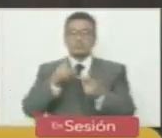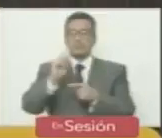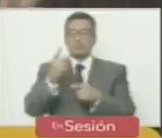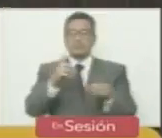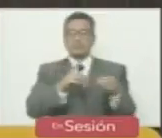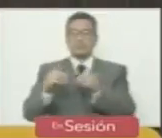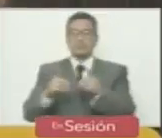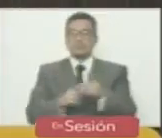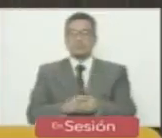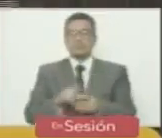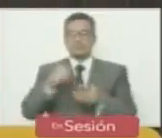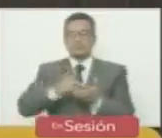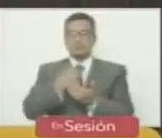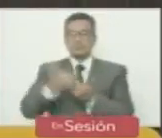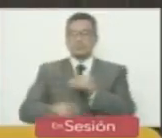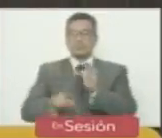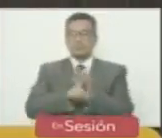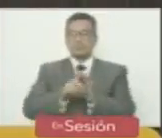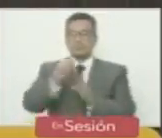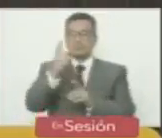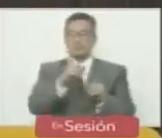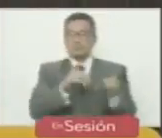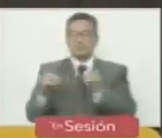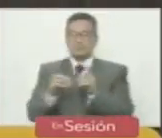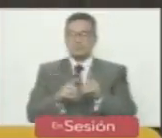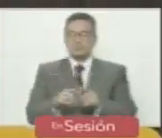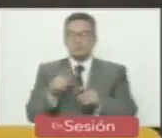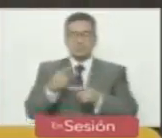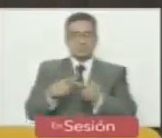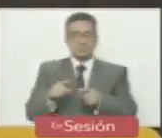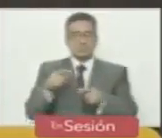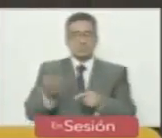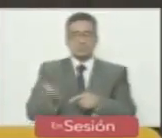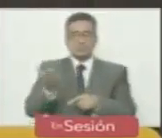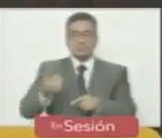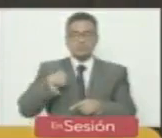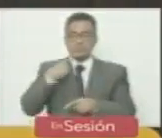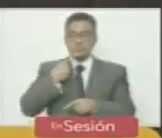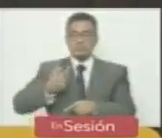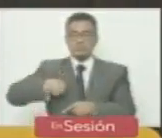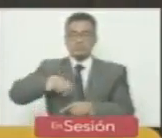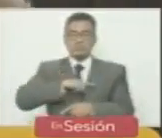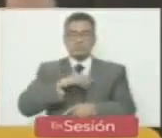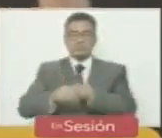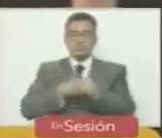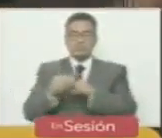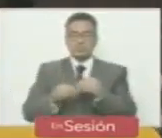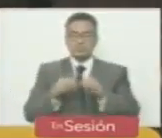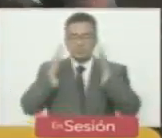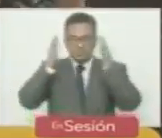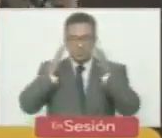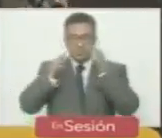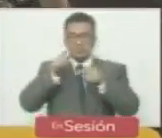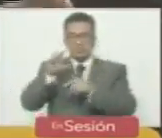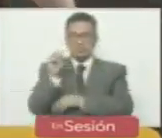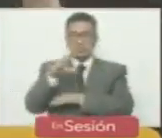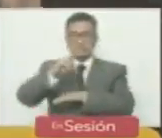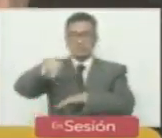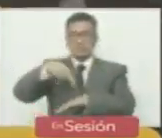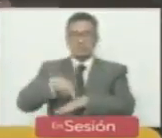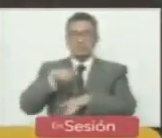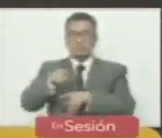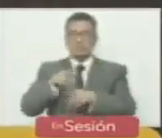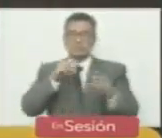discusión, este proyecto de ley en primera discusión, pero es importante también para nosotros hacer un exhorto, que si en esta Asamblea Nacional